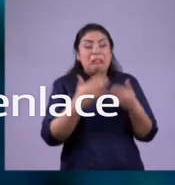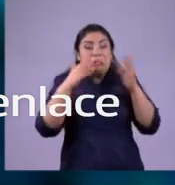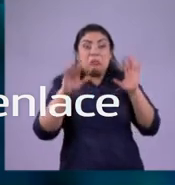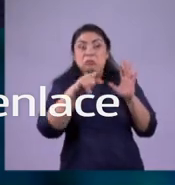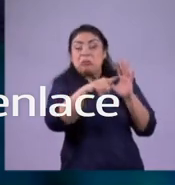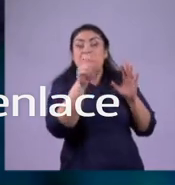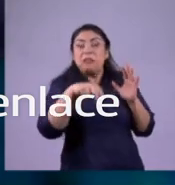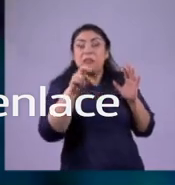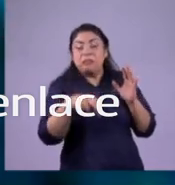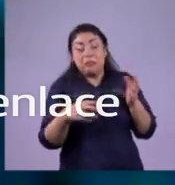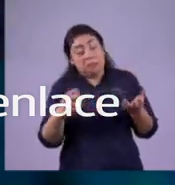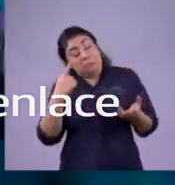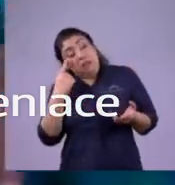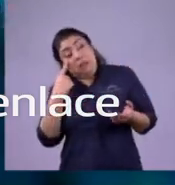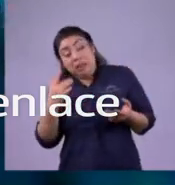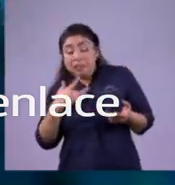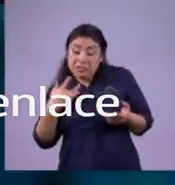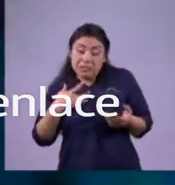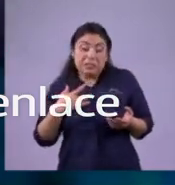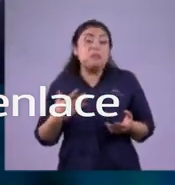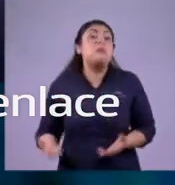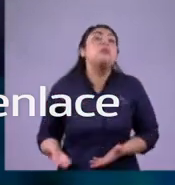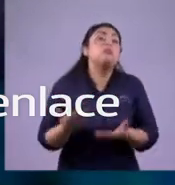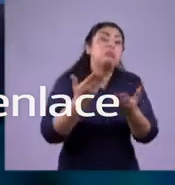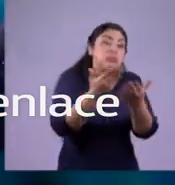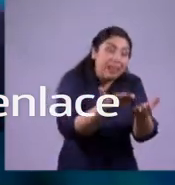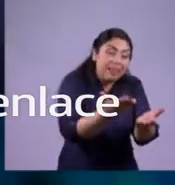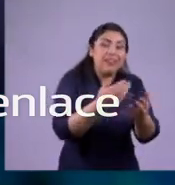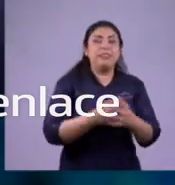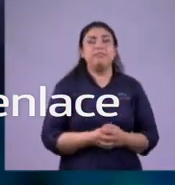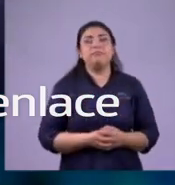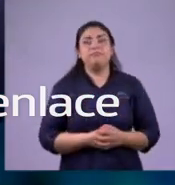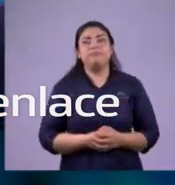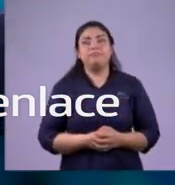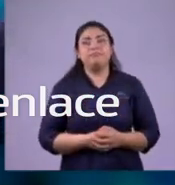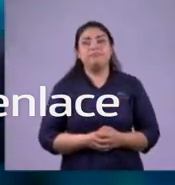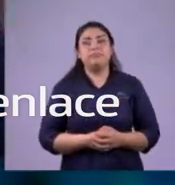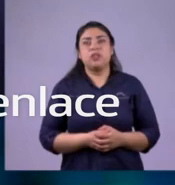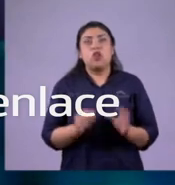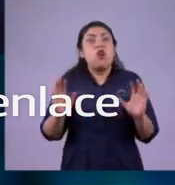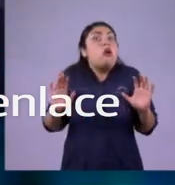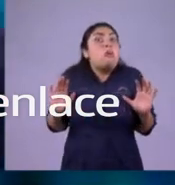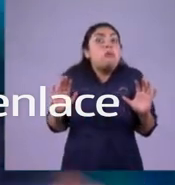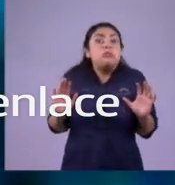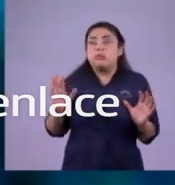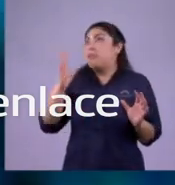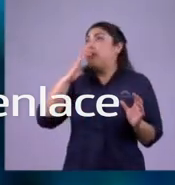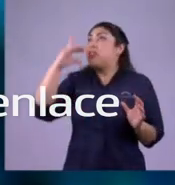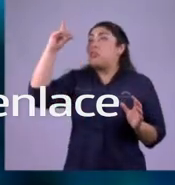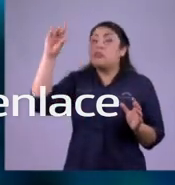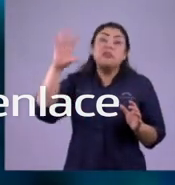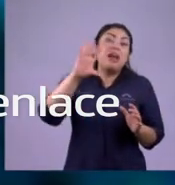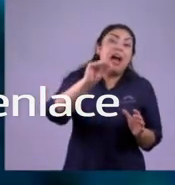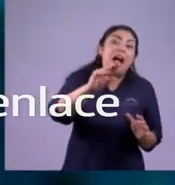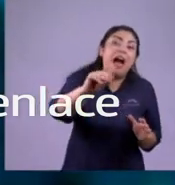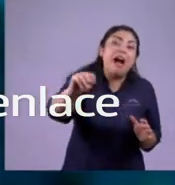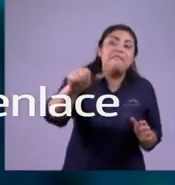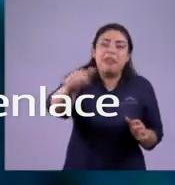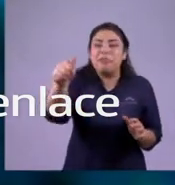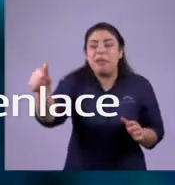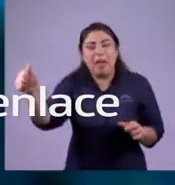y dice mire sentimos los vecinos traerle esto aquí está guau como lo saben dios hablando a las personas